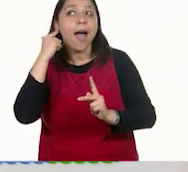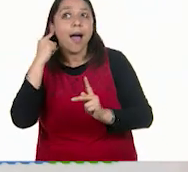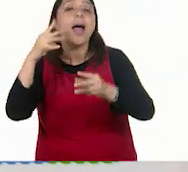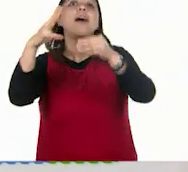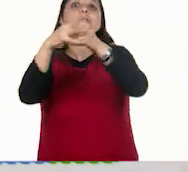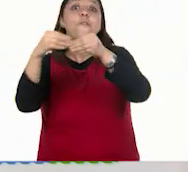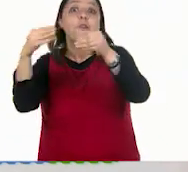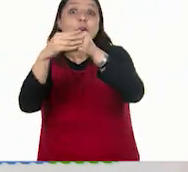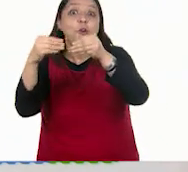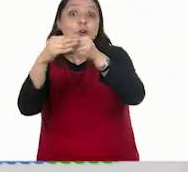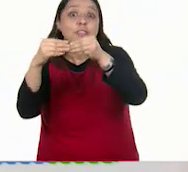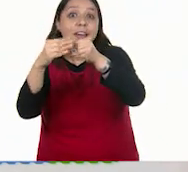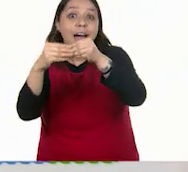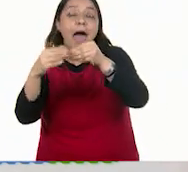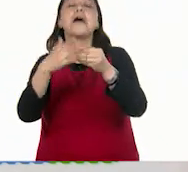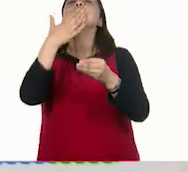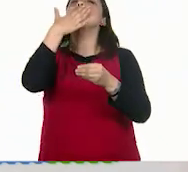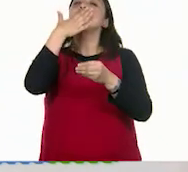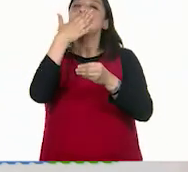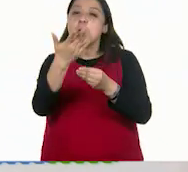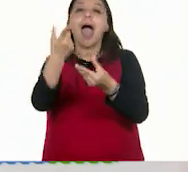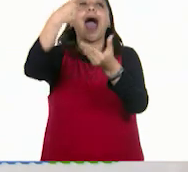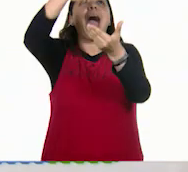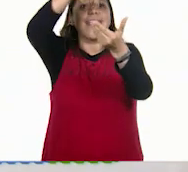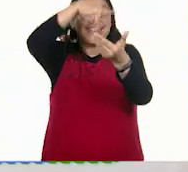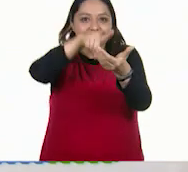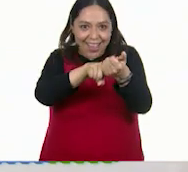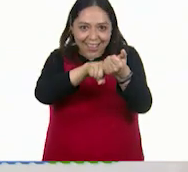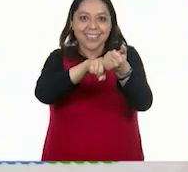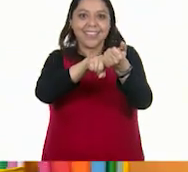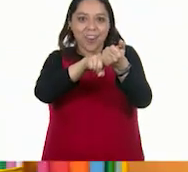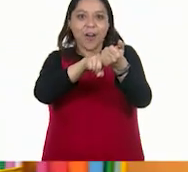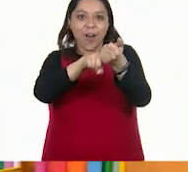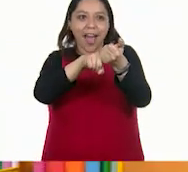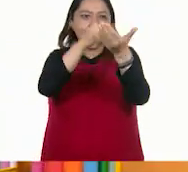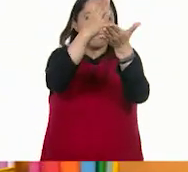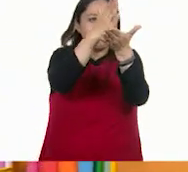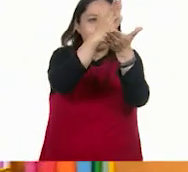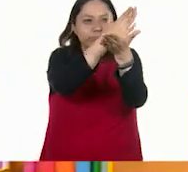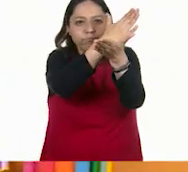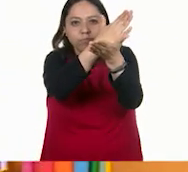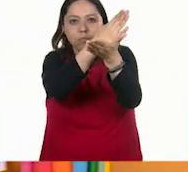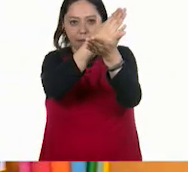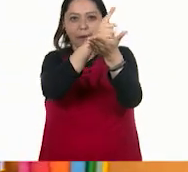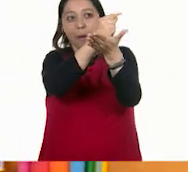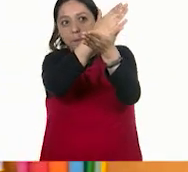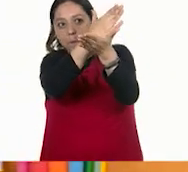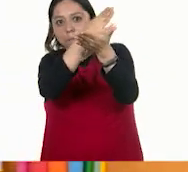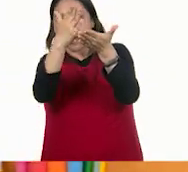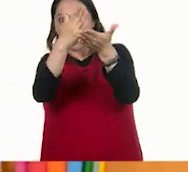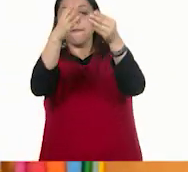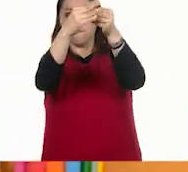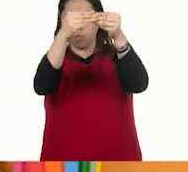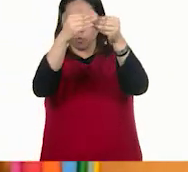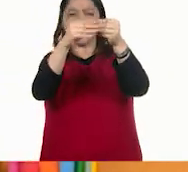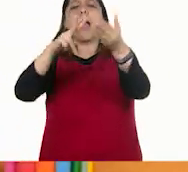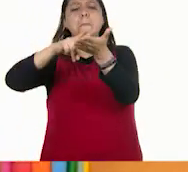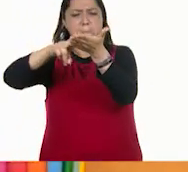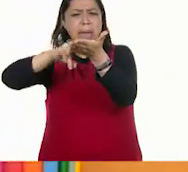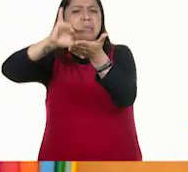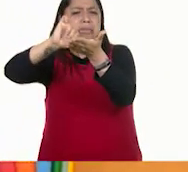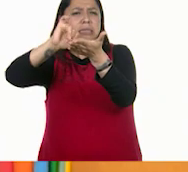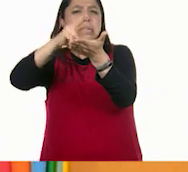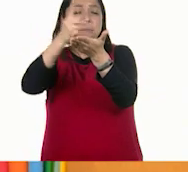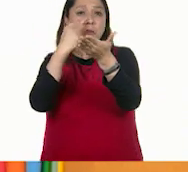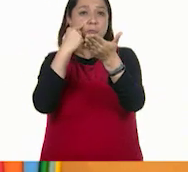¡Frutas! Muy bien. Lo vamos a colocar en nuestro apartado que dice frutas. Quedamos que también es verde, pero va del otro